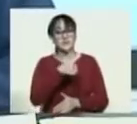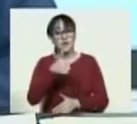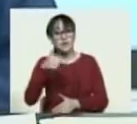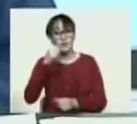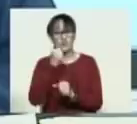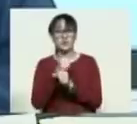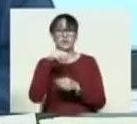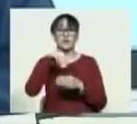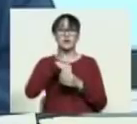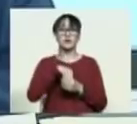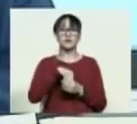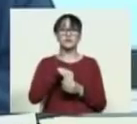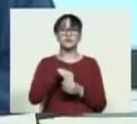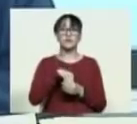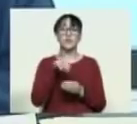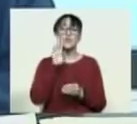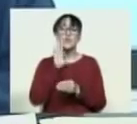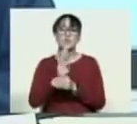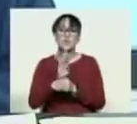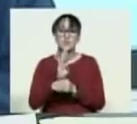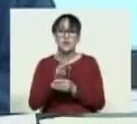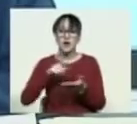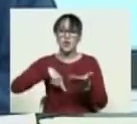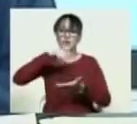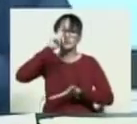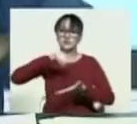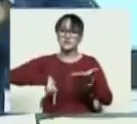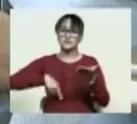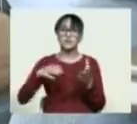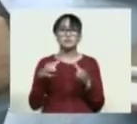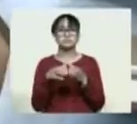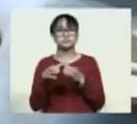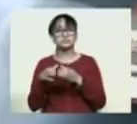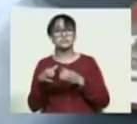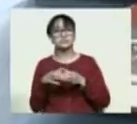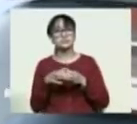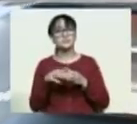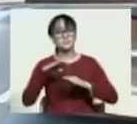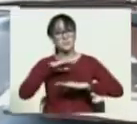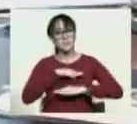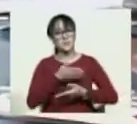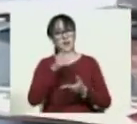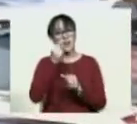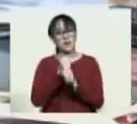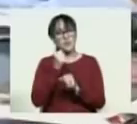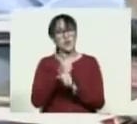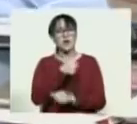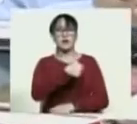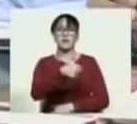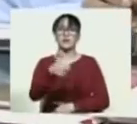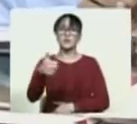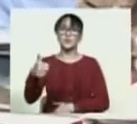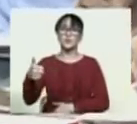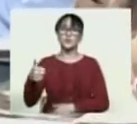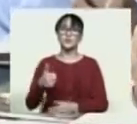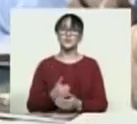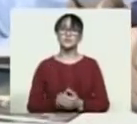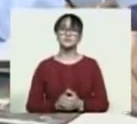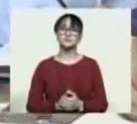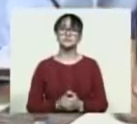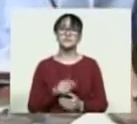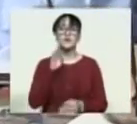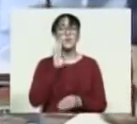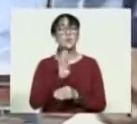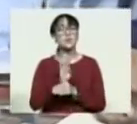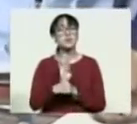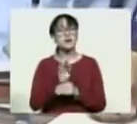trabajo, cuidar la contratación colectiva y sus beneficios laborales colectivos, y